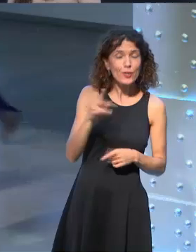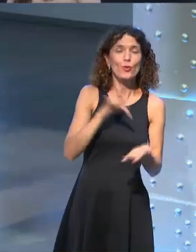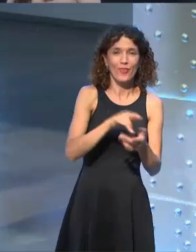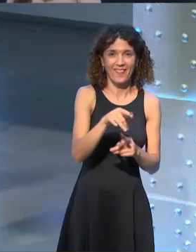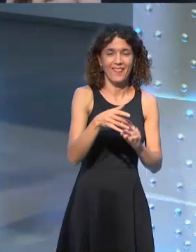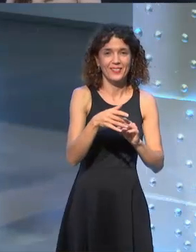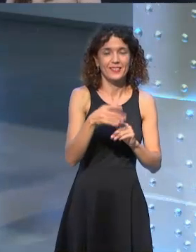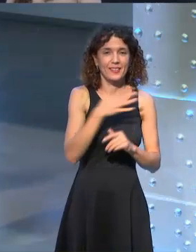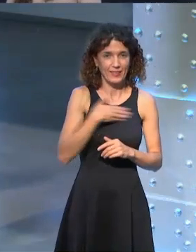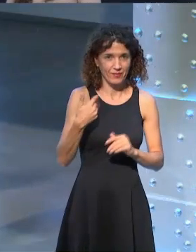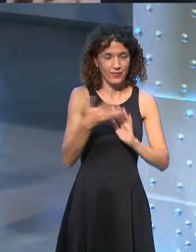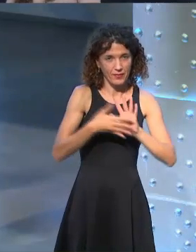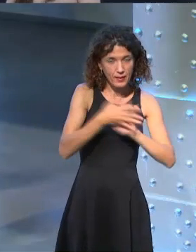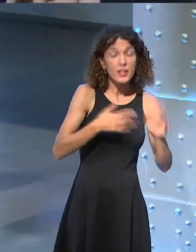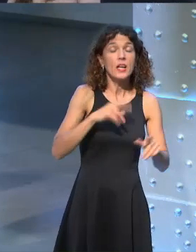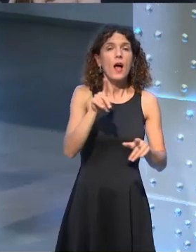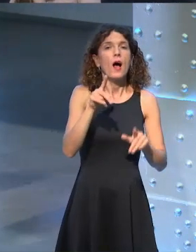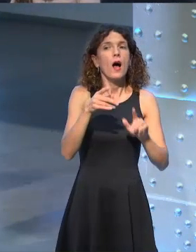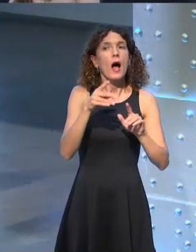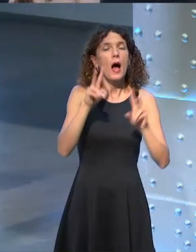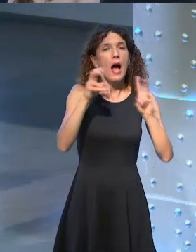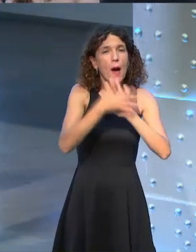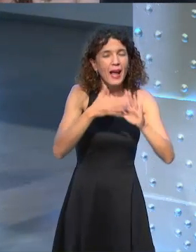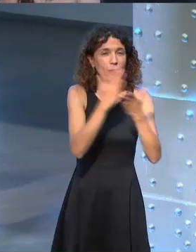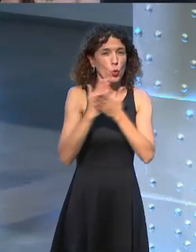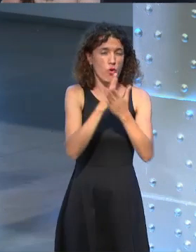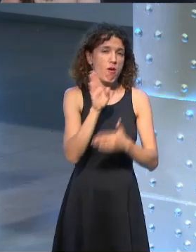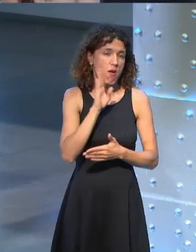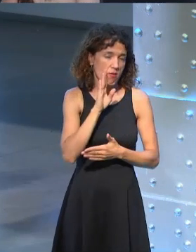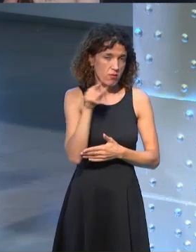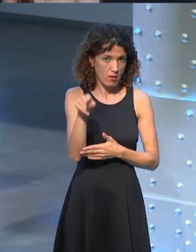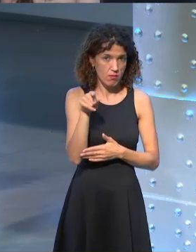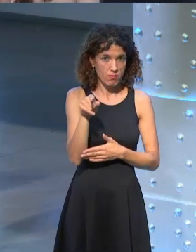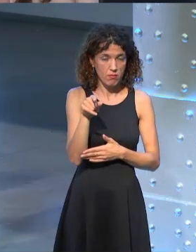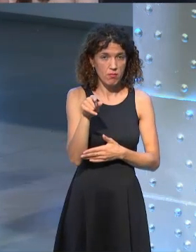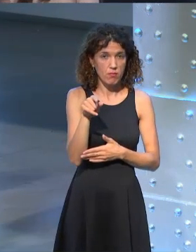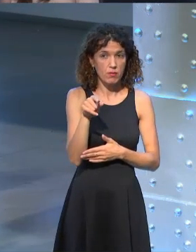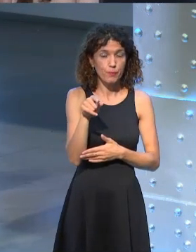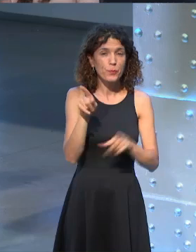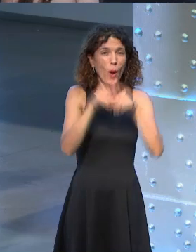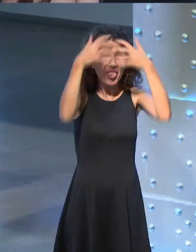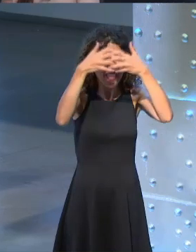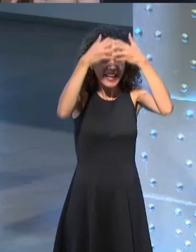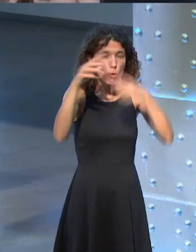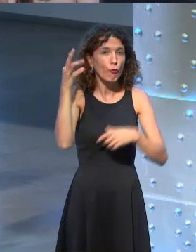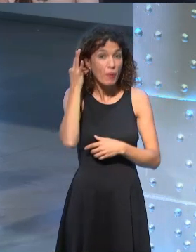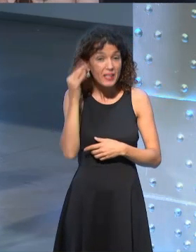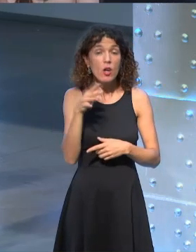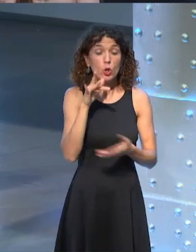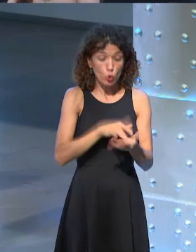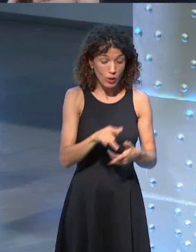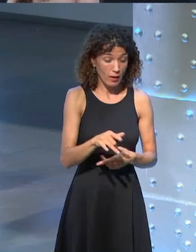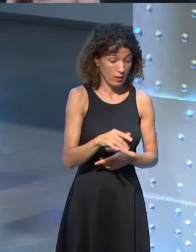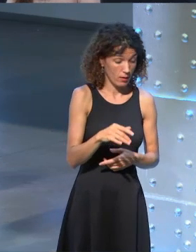justamente porque, por citar justamente uno de los estudios que hablan del cerebro femenino y cómo cambia en ese momento